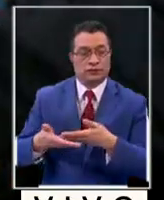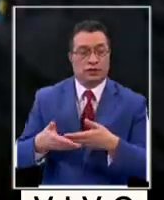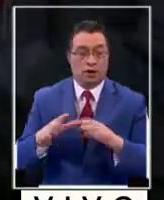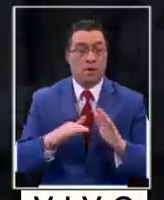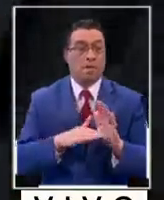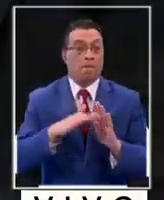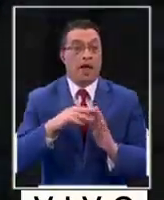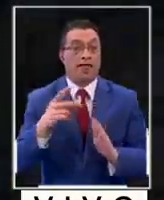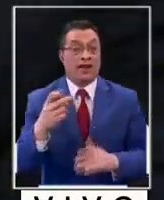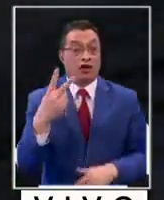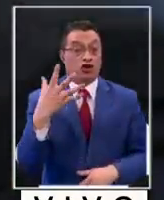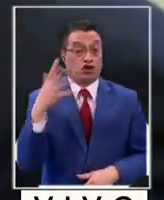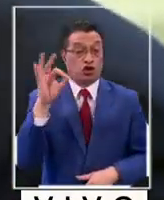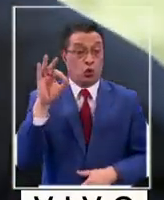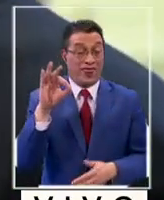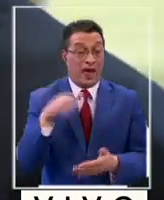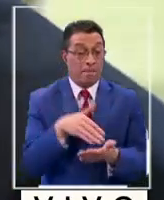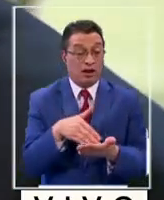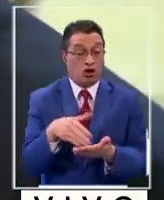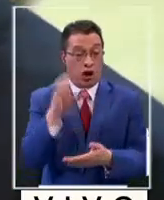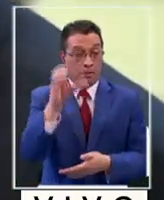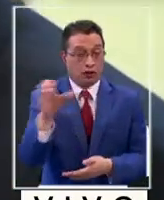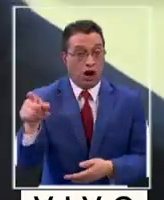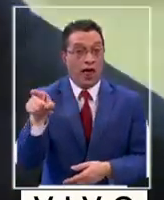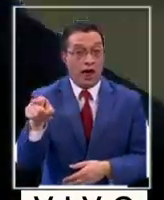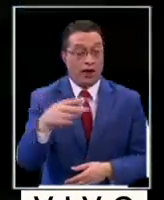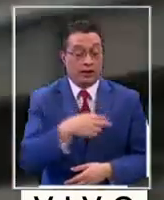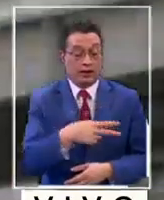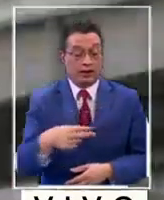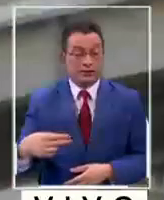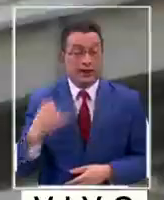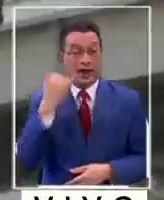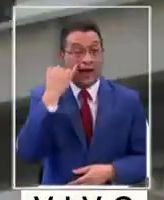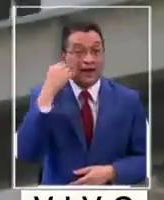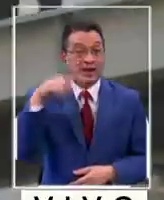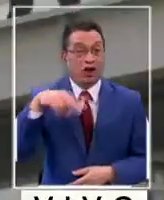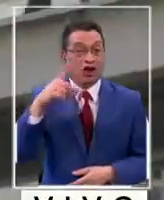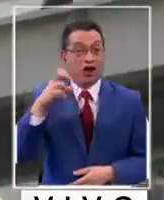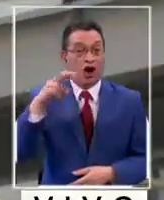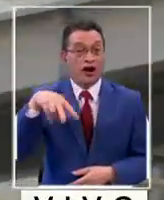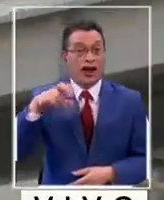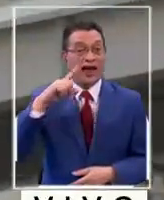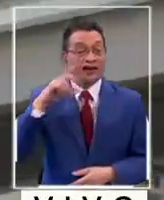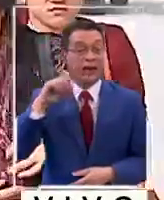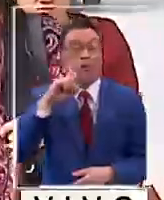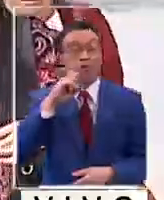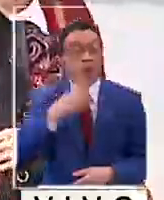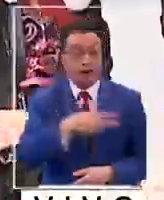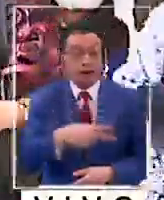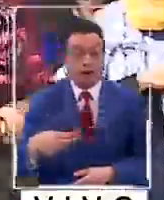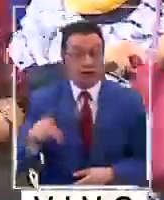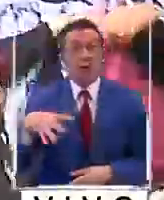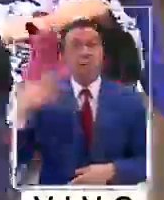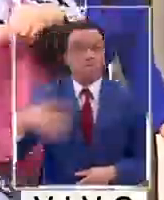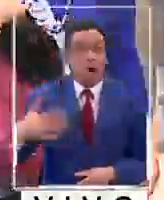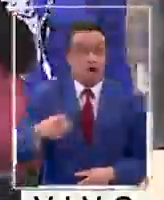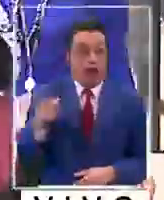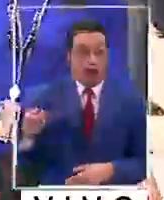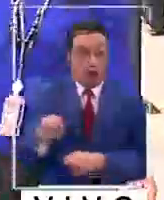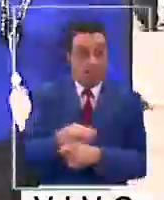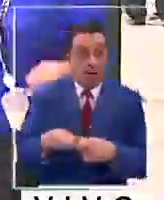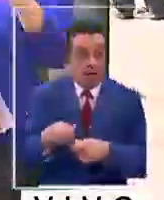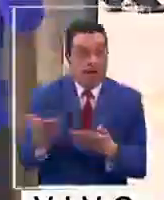más de 250 millones de habitantes, Indonesia es el mercado más importante del sudeste de Asia.